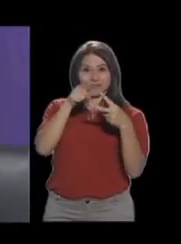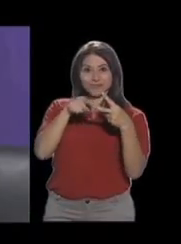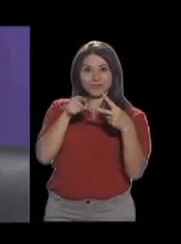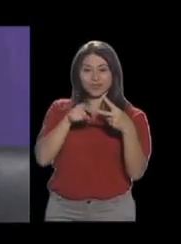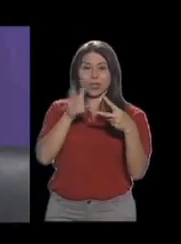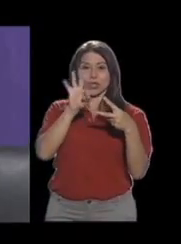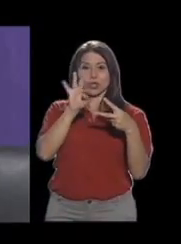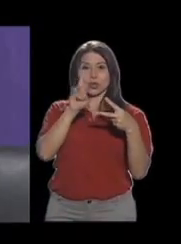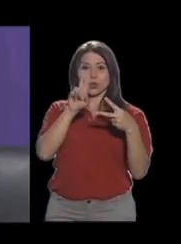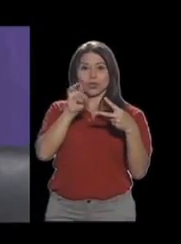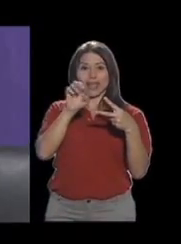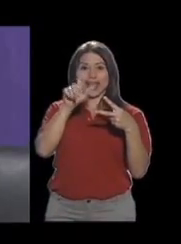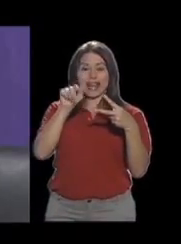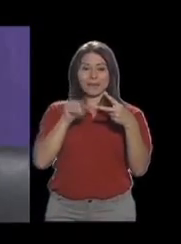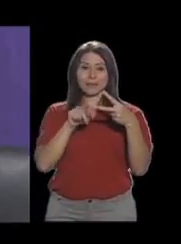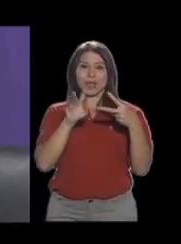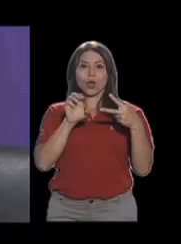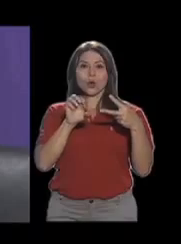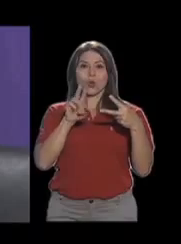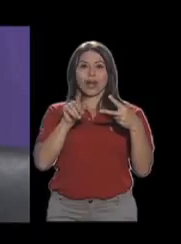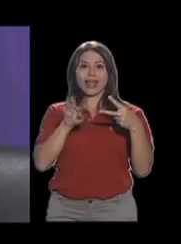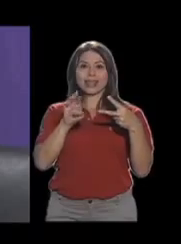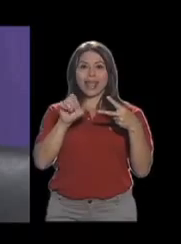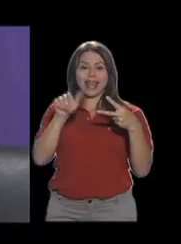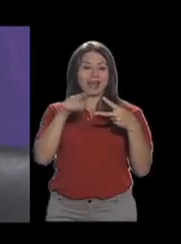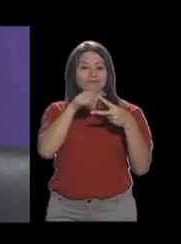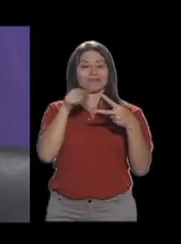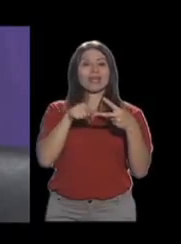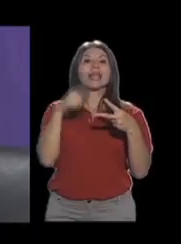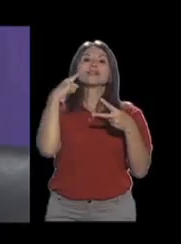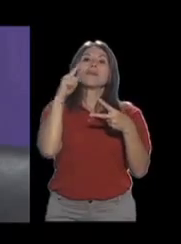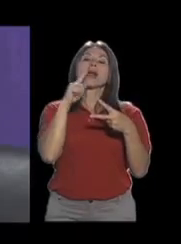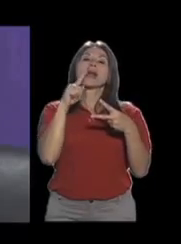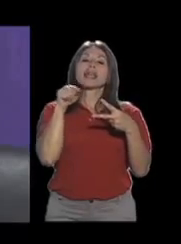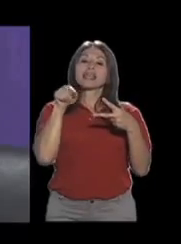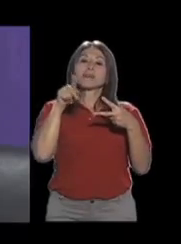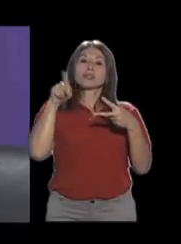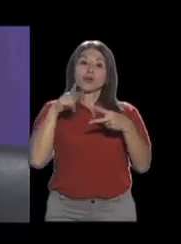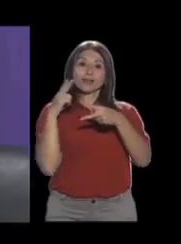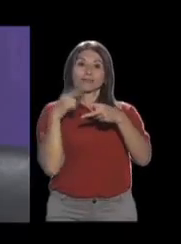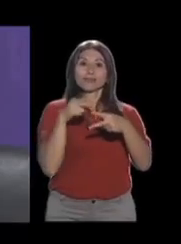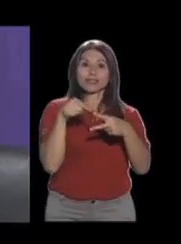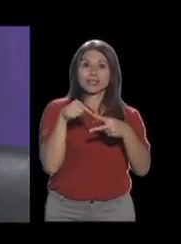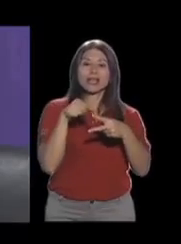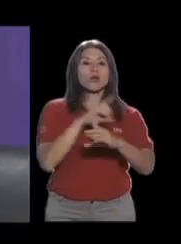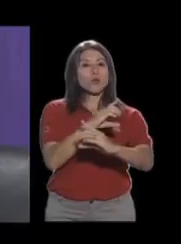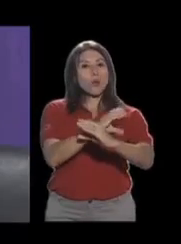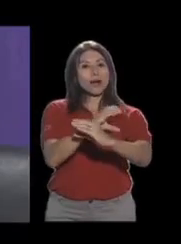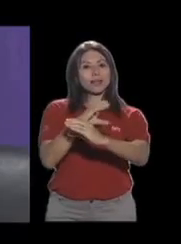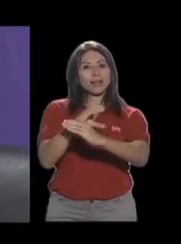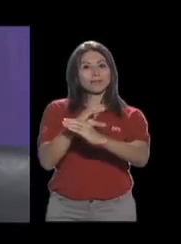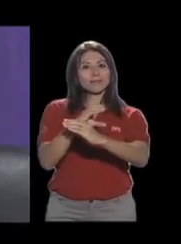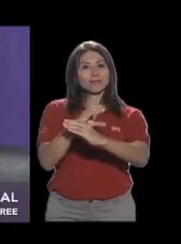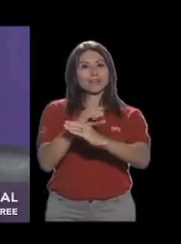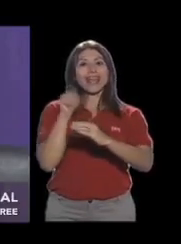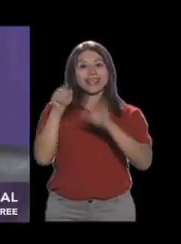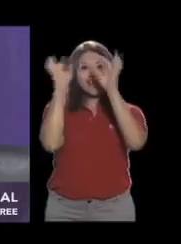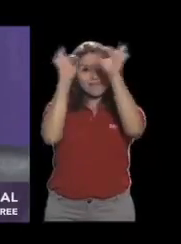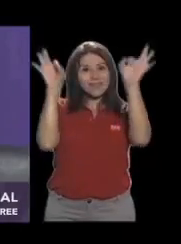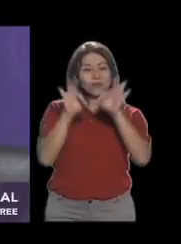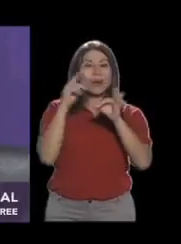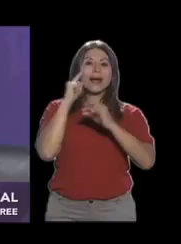guarda. Son instituciones de guarda porque están diseñadas para protección, ¿verdad?, a dos